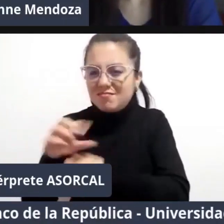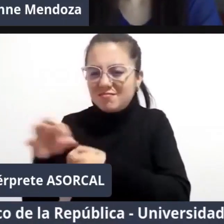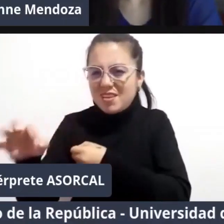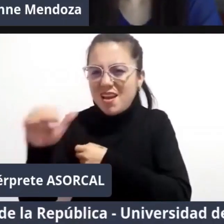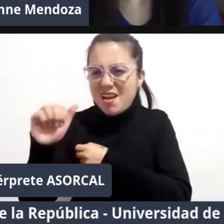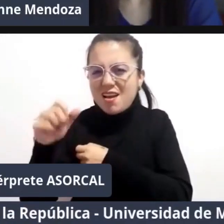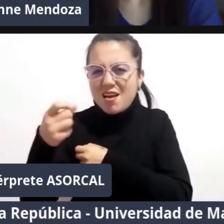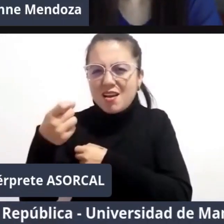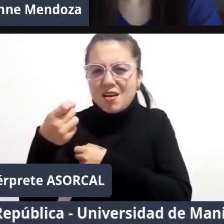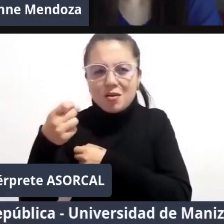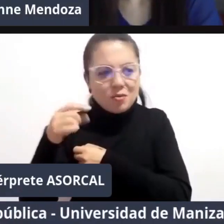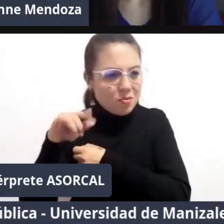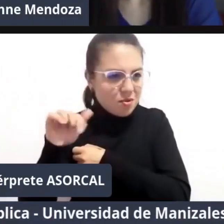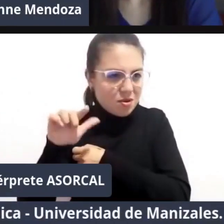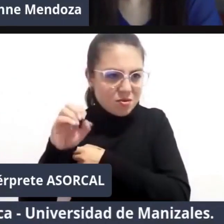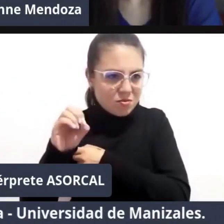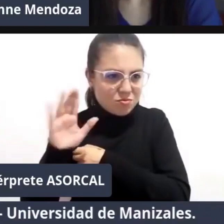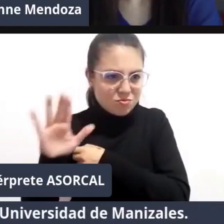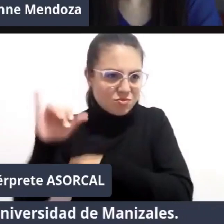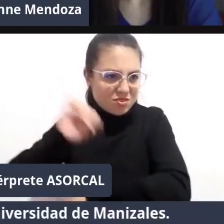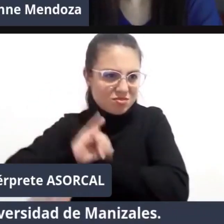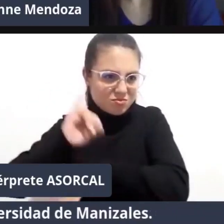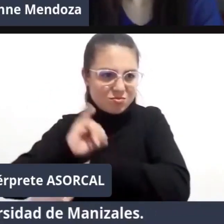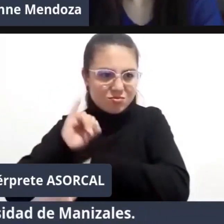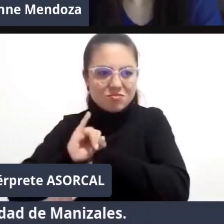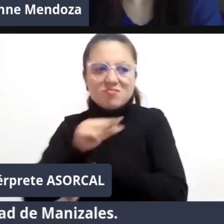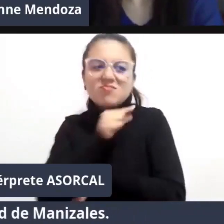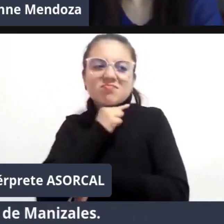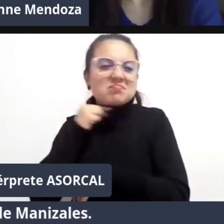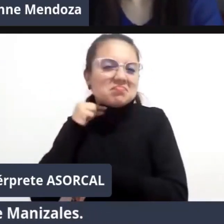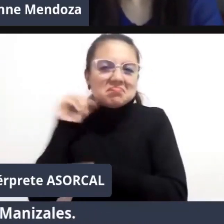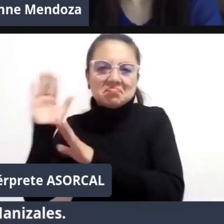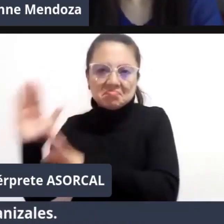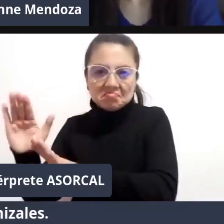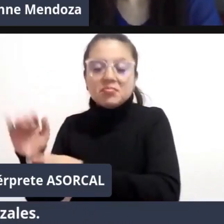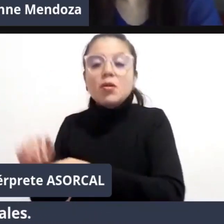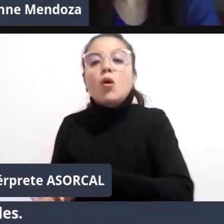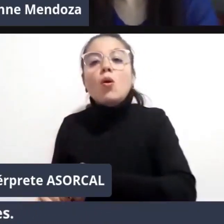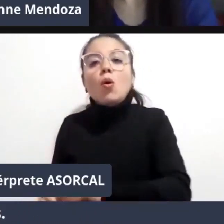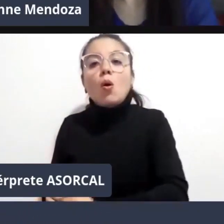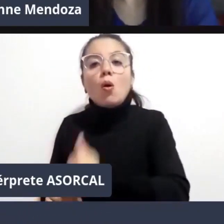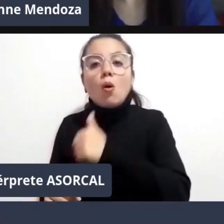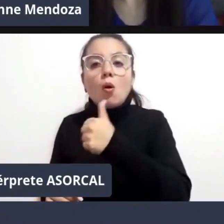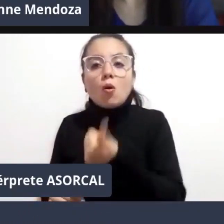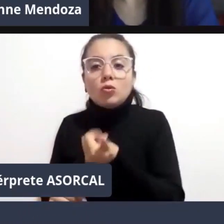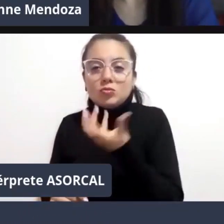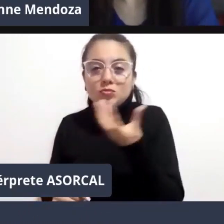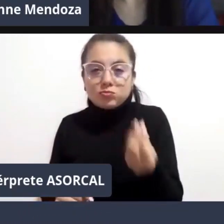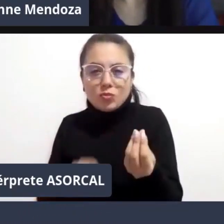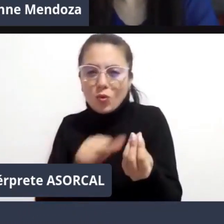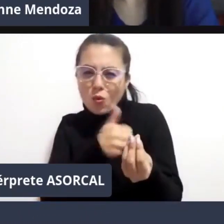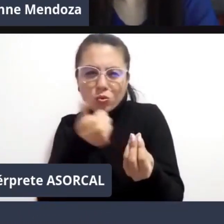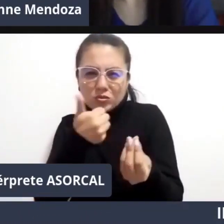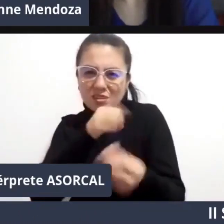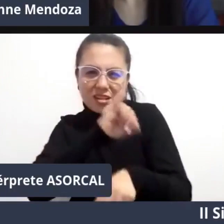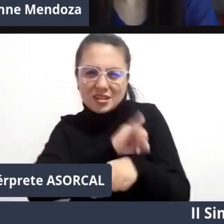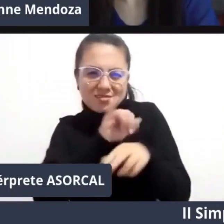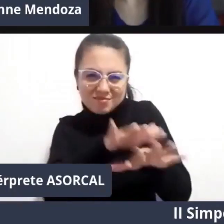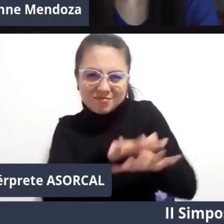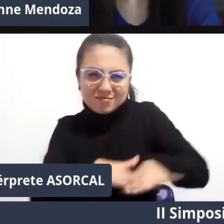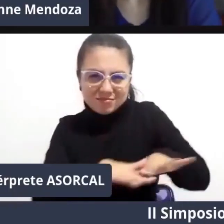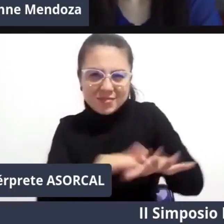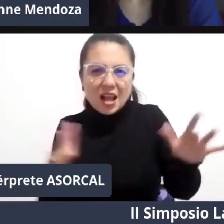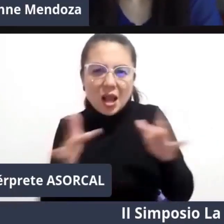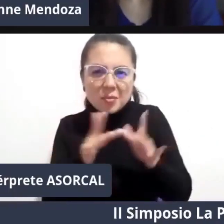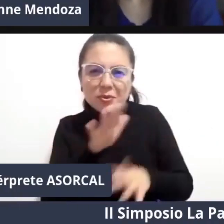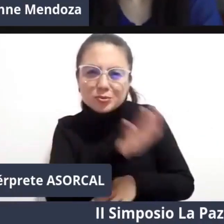institución de los salesianos, y otra se dio en la Nunciatura Apostólica, aquí, que sería el embajador del